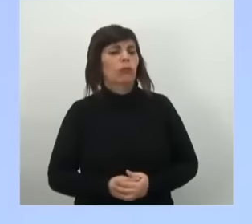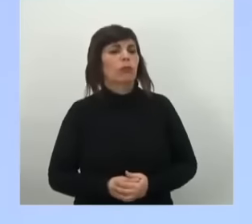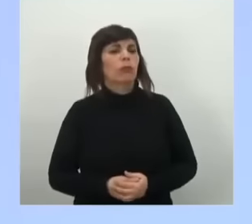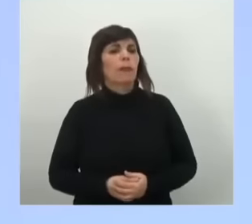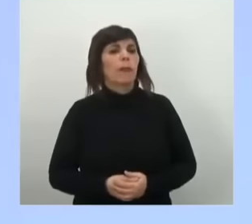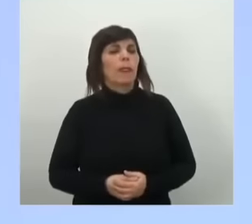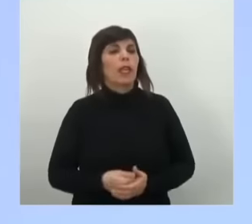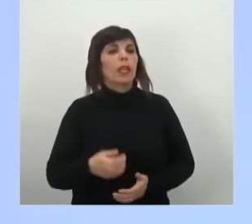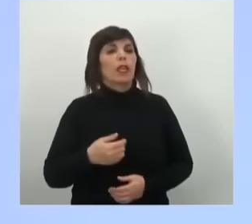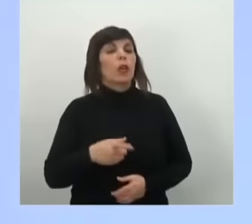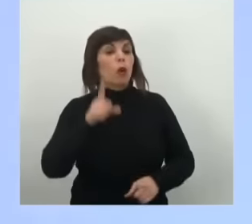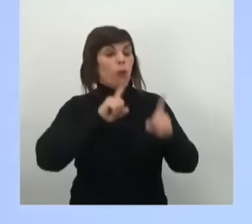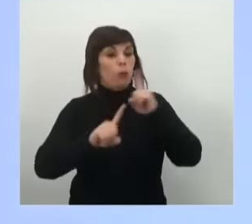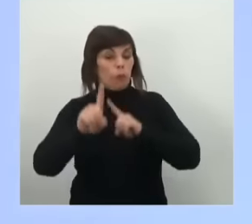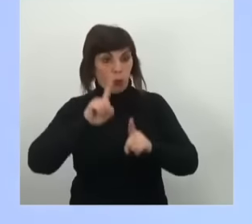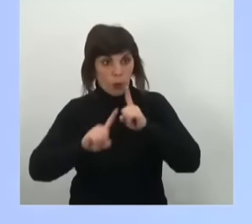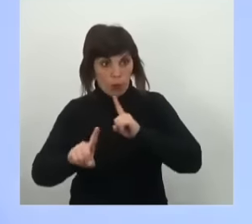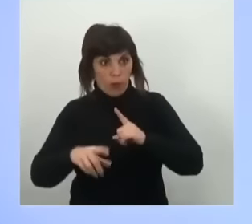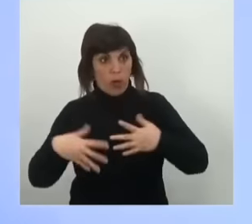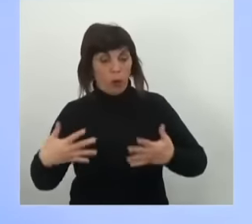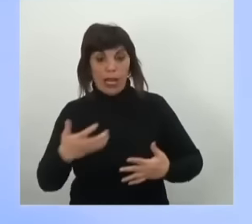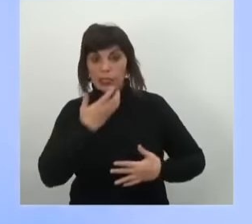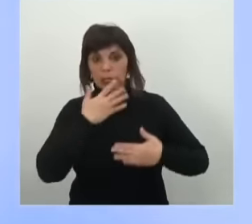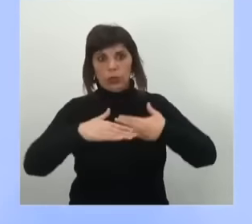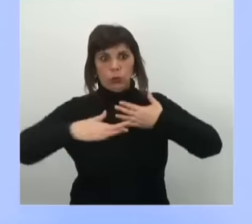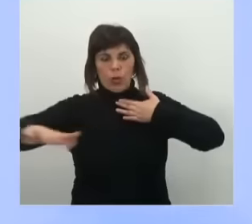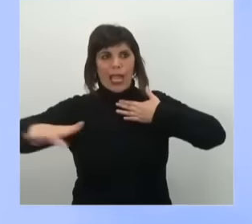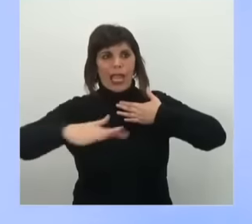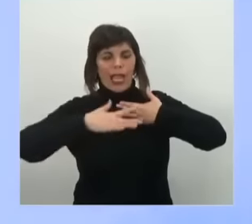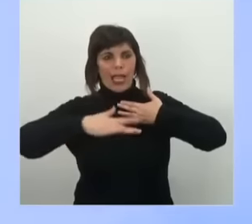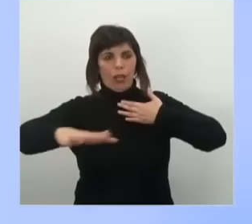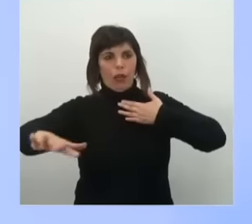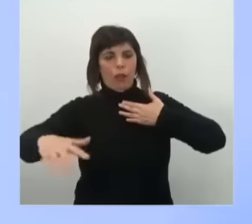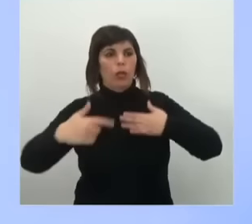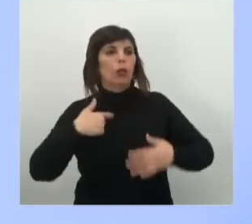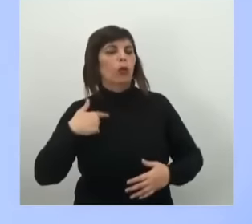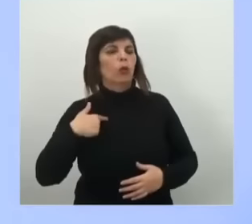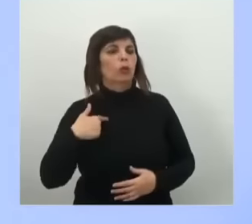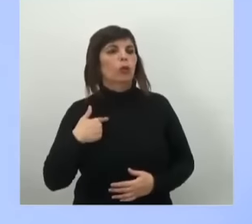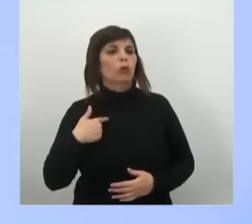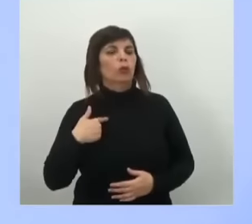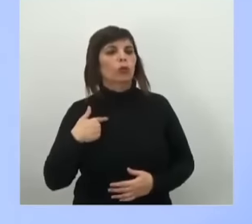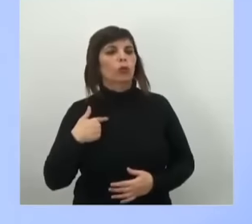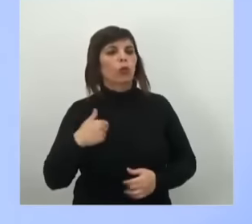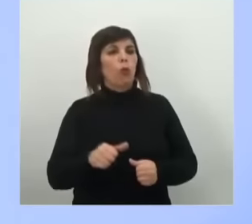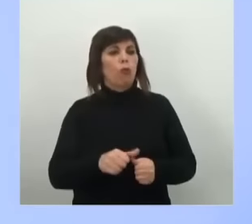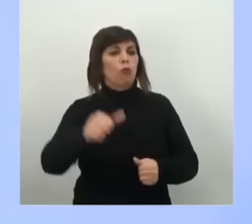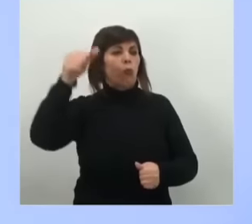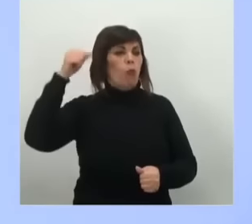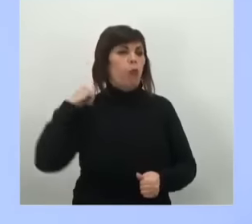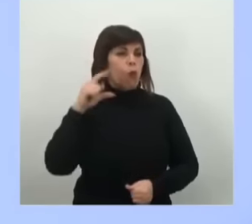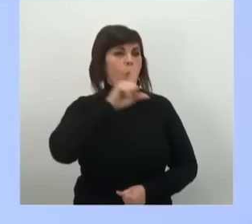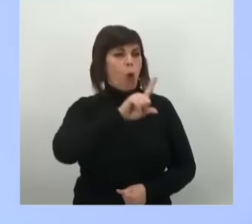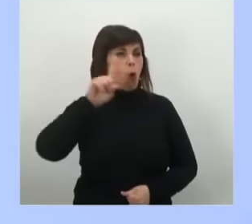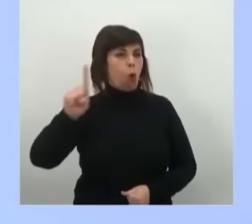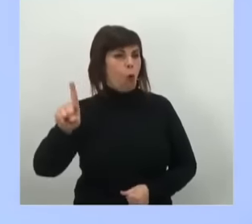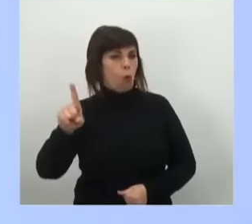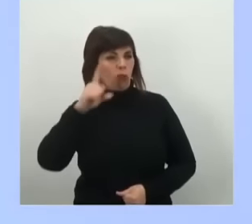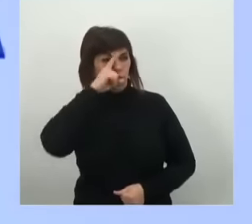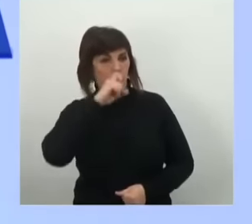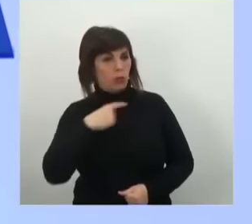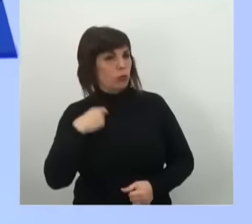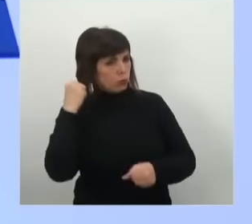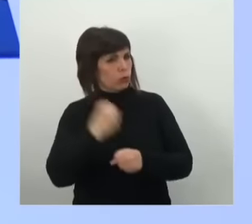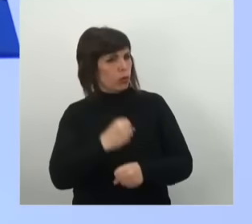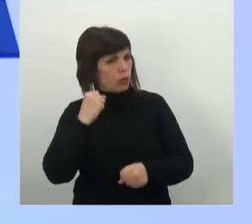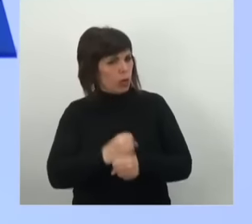tienes un problema cuando estás en el mar y Yo trabajé 11 años reparando arreglando barcos